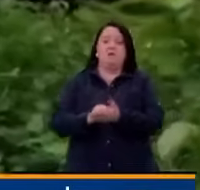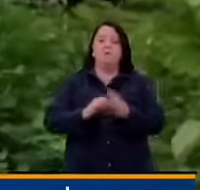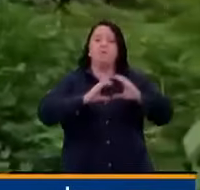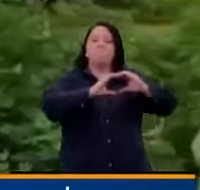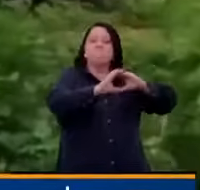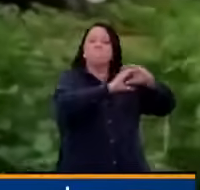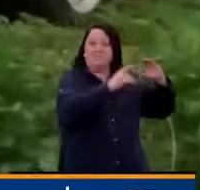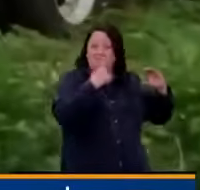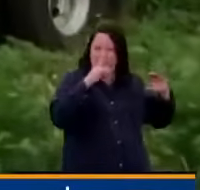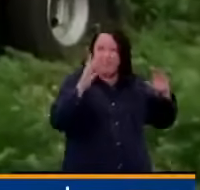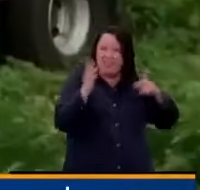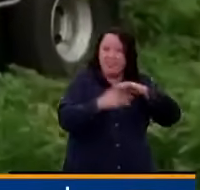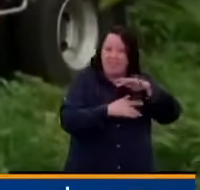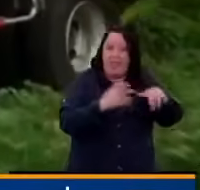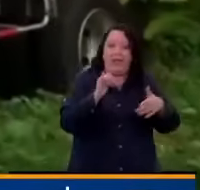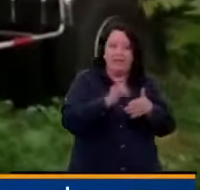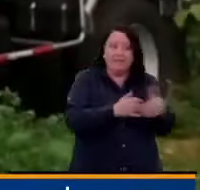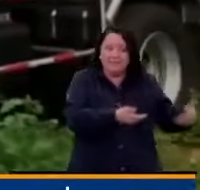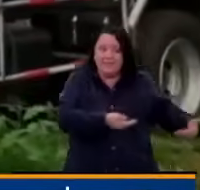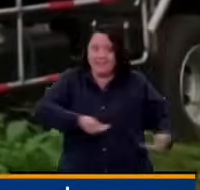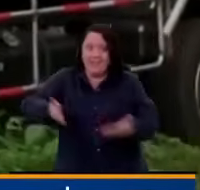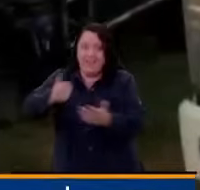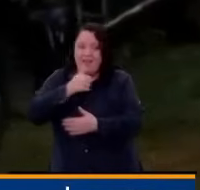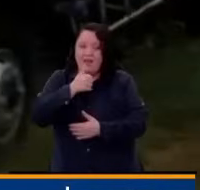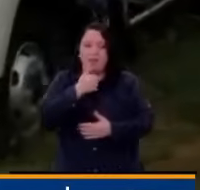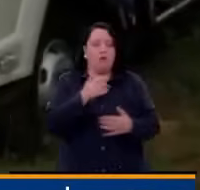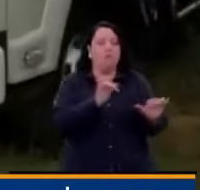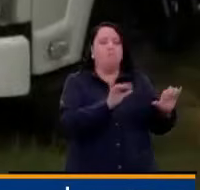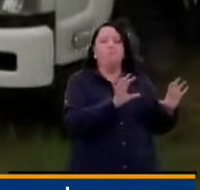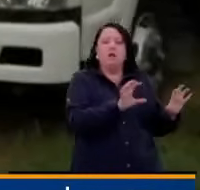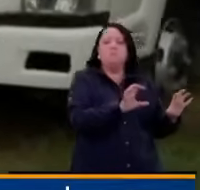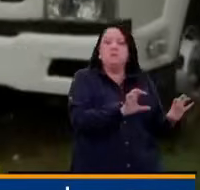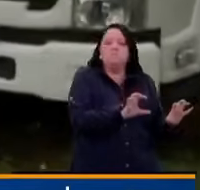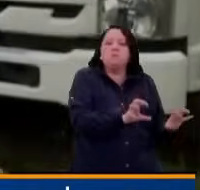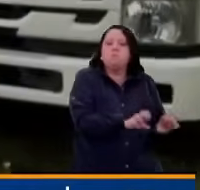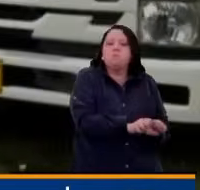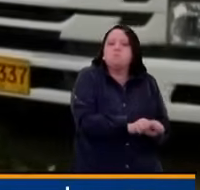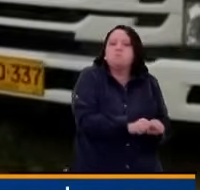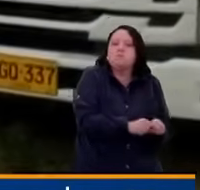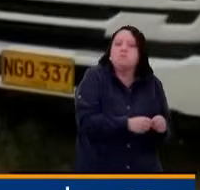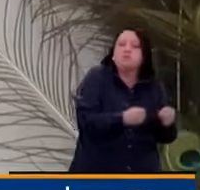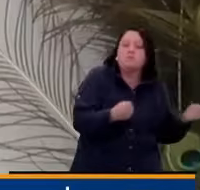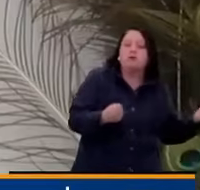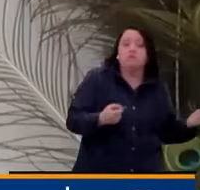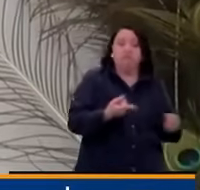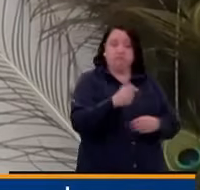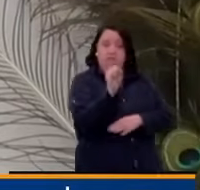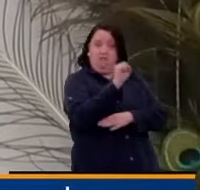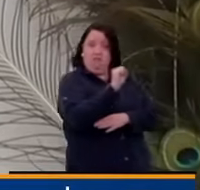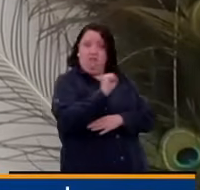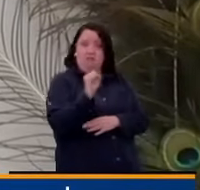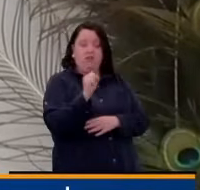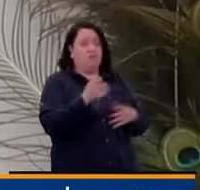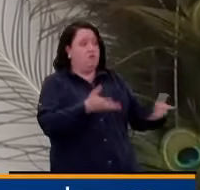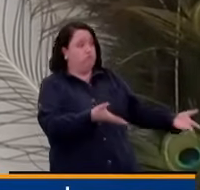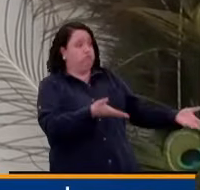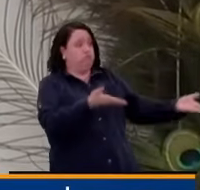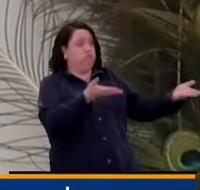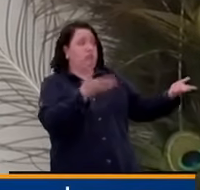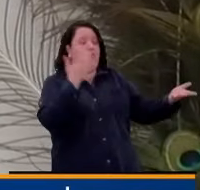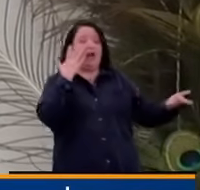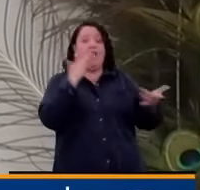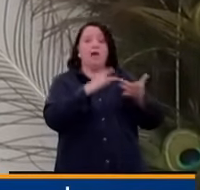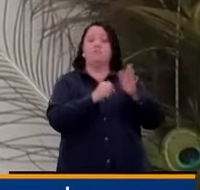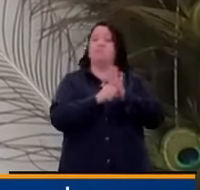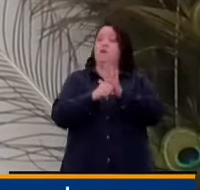escándalo, que debían suplir esta necesidad, se siguen dañando. Esos vehículos no se pueden convertir en un símbolo